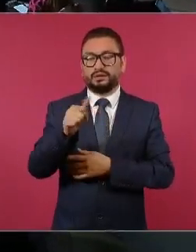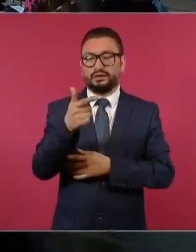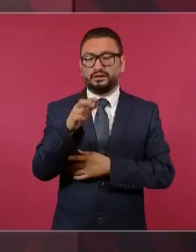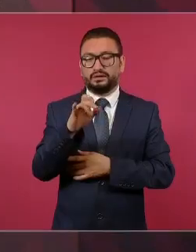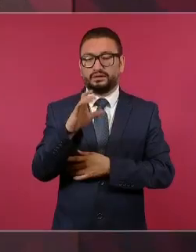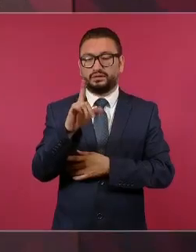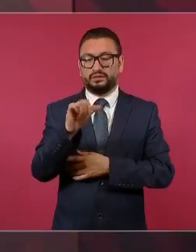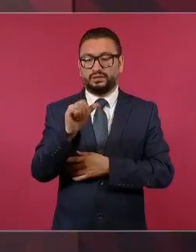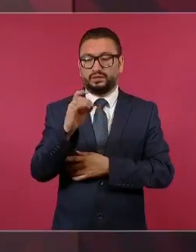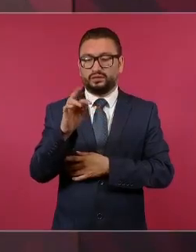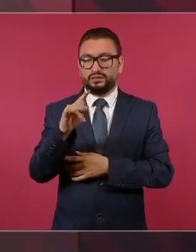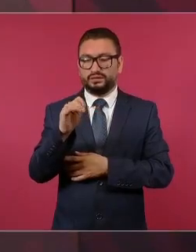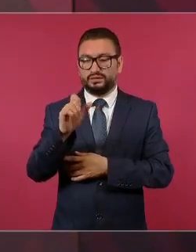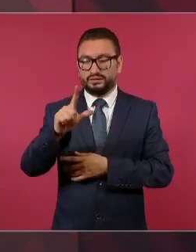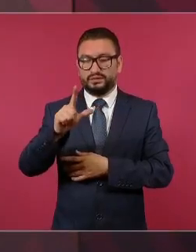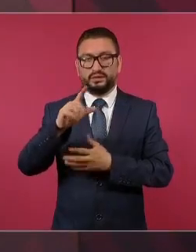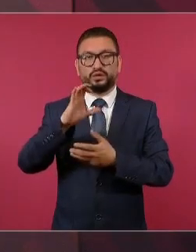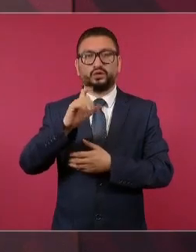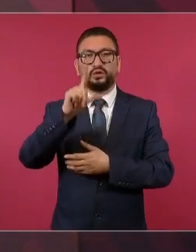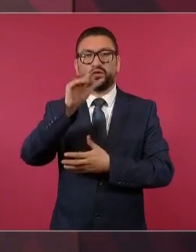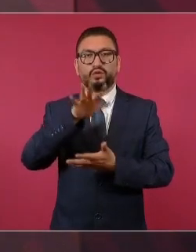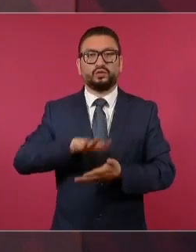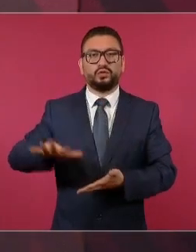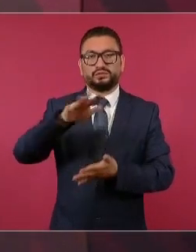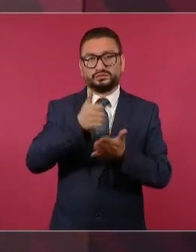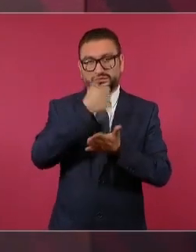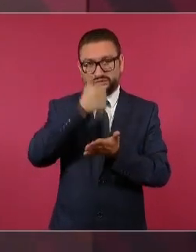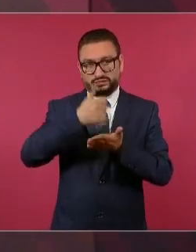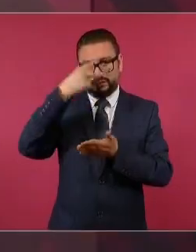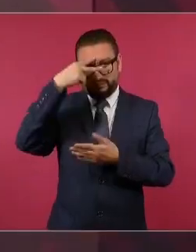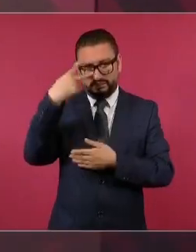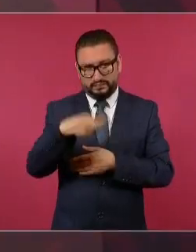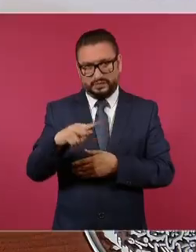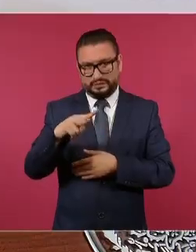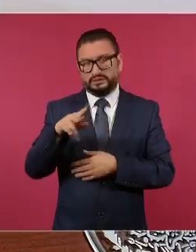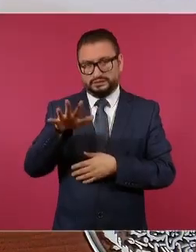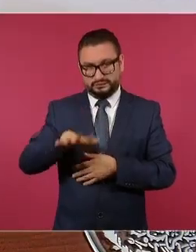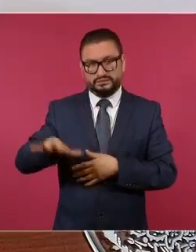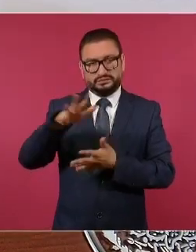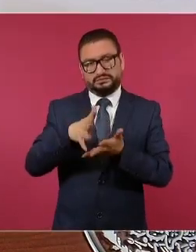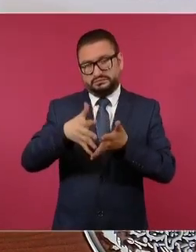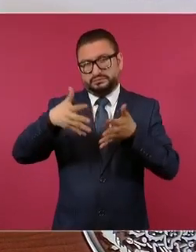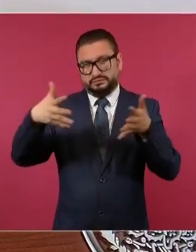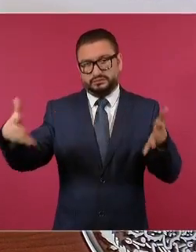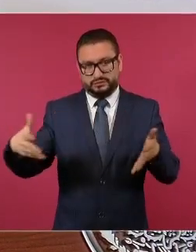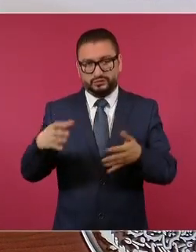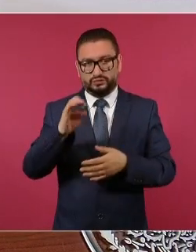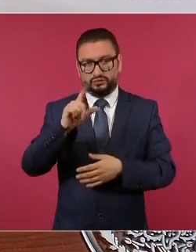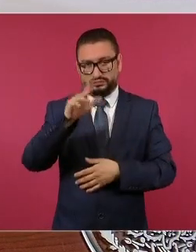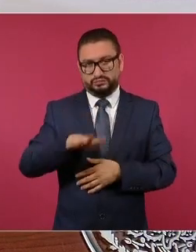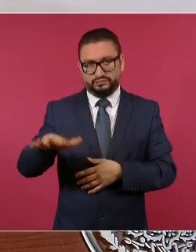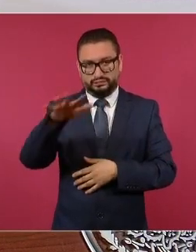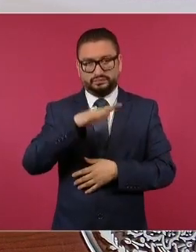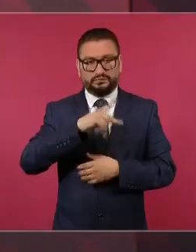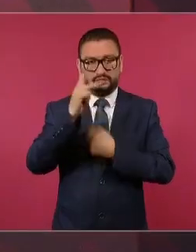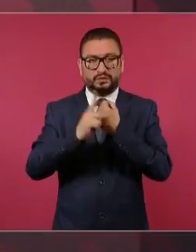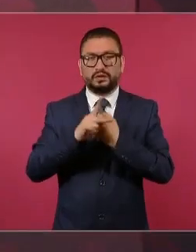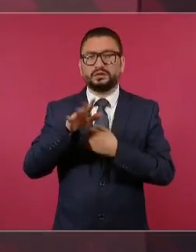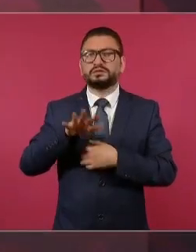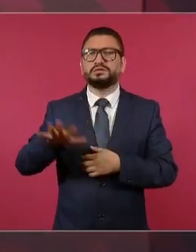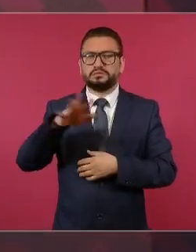que es la colonia más grande de la Ciudad de México y una de las colonias más grandes del país, muy